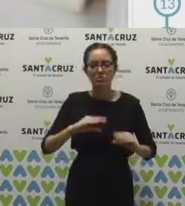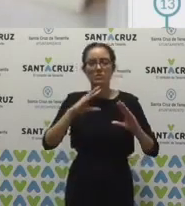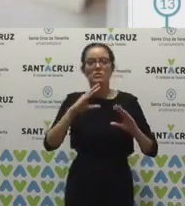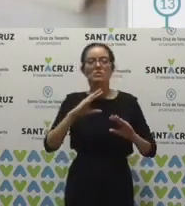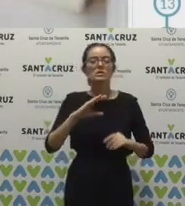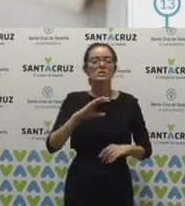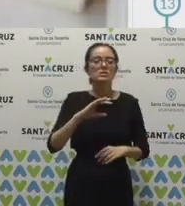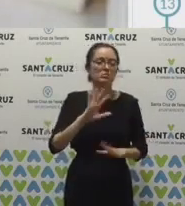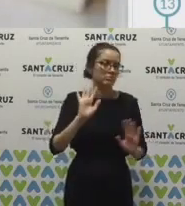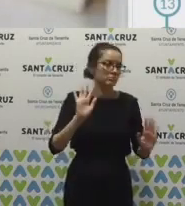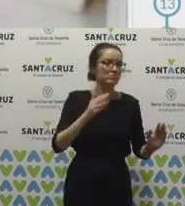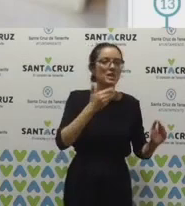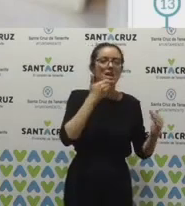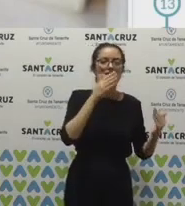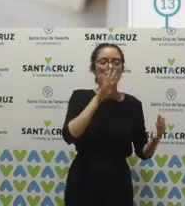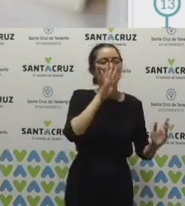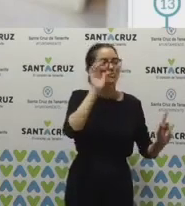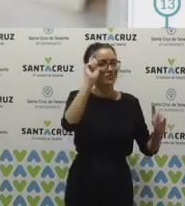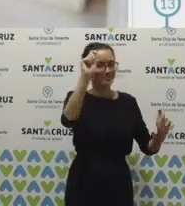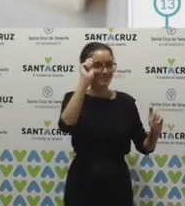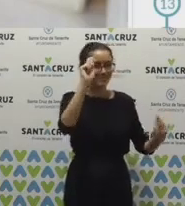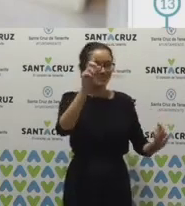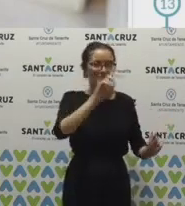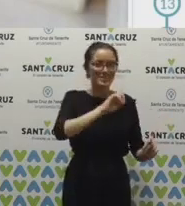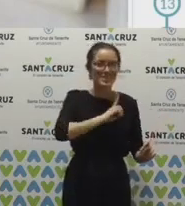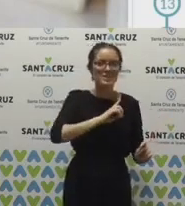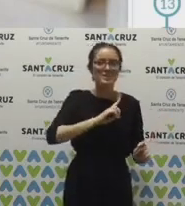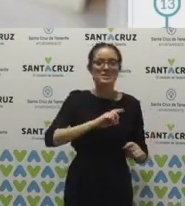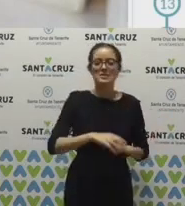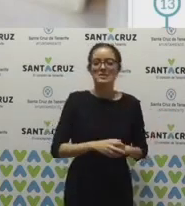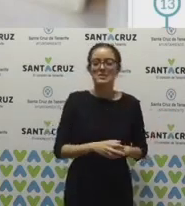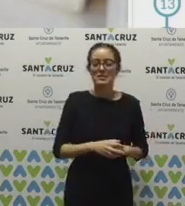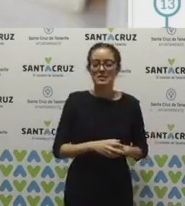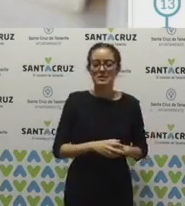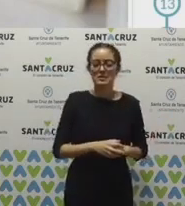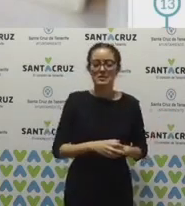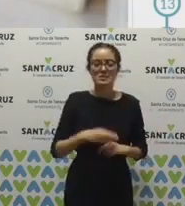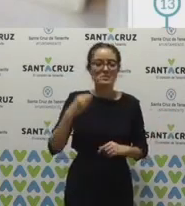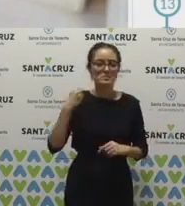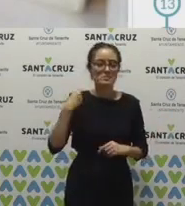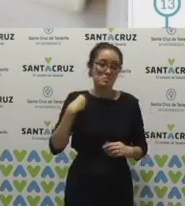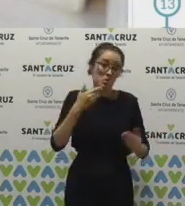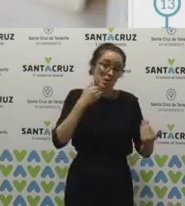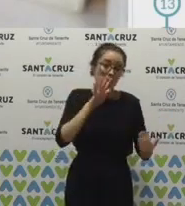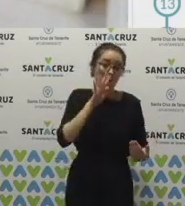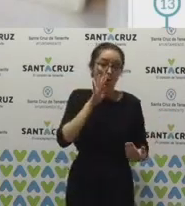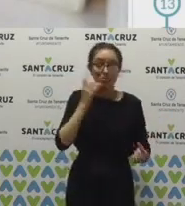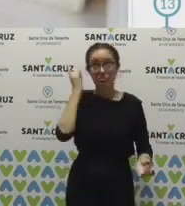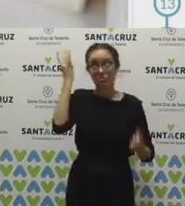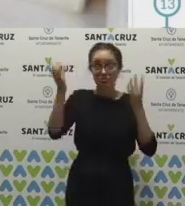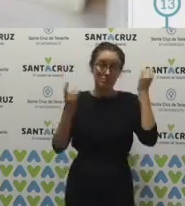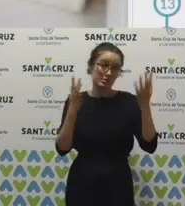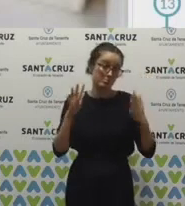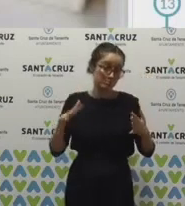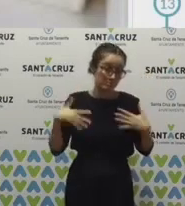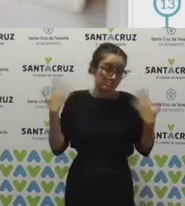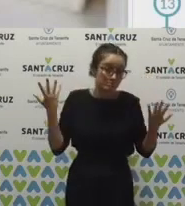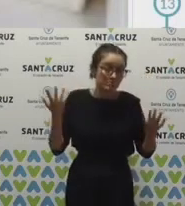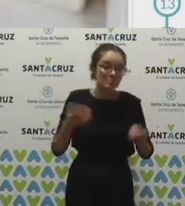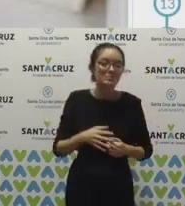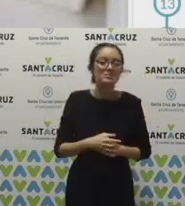con muchísimos las felicitaciones por nuestras ocurrencias y con nuestras improvisaciones ascienden aproximadamente